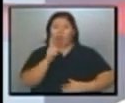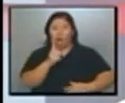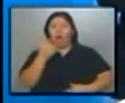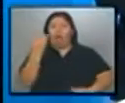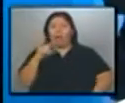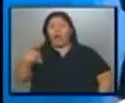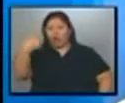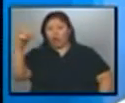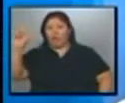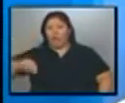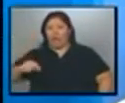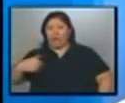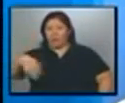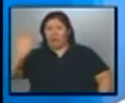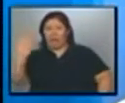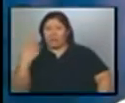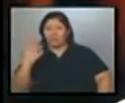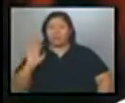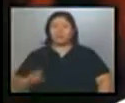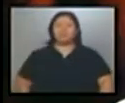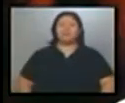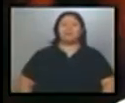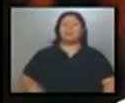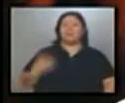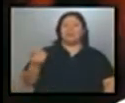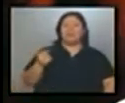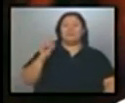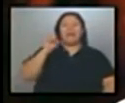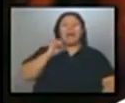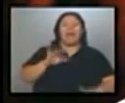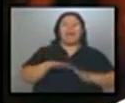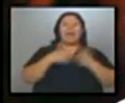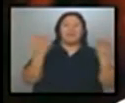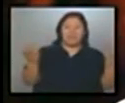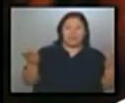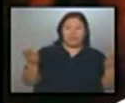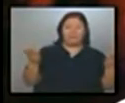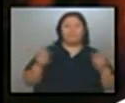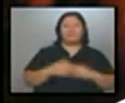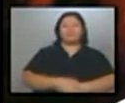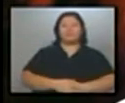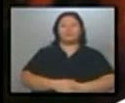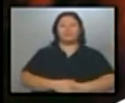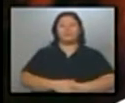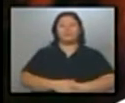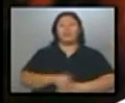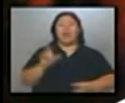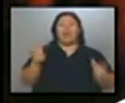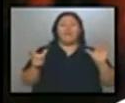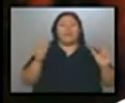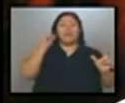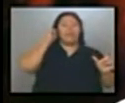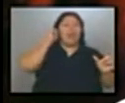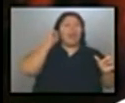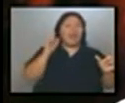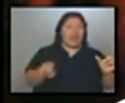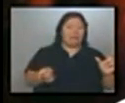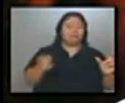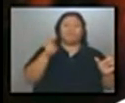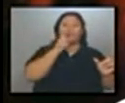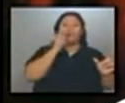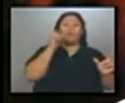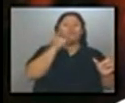con Federico Hoppe, Laurita Fernández, que dice, la diferencia de edad jugó, dice, ella salía a bailar y Hoppe la esperaba durmiendo en